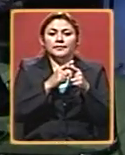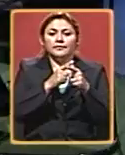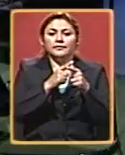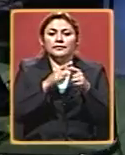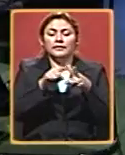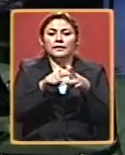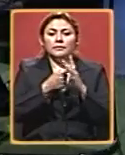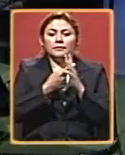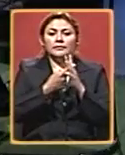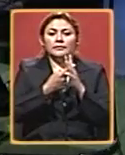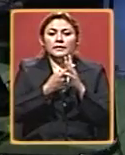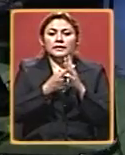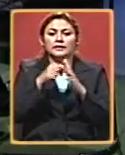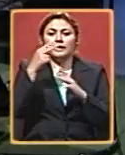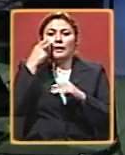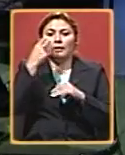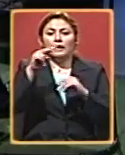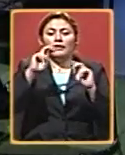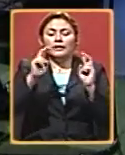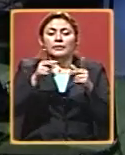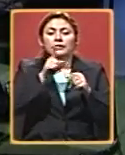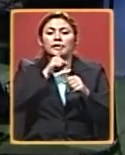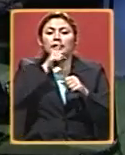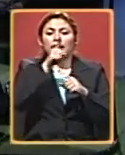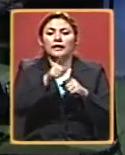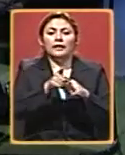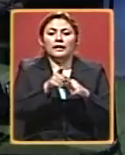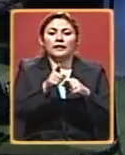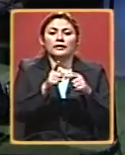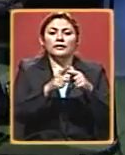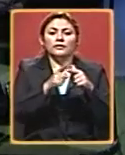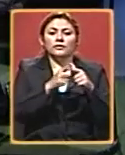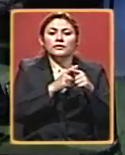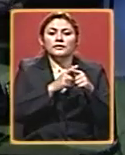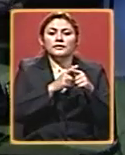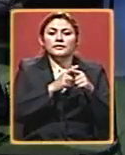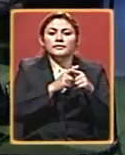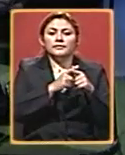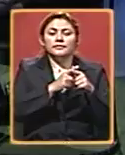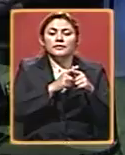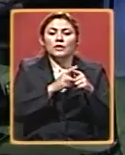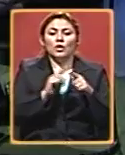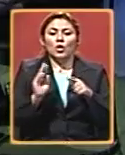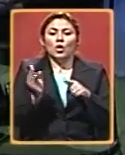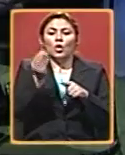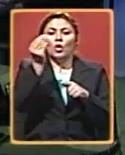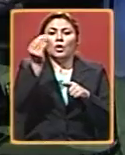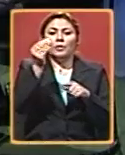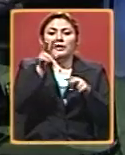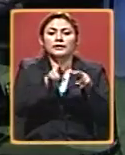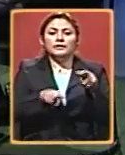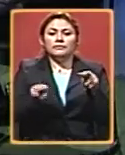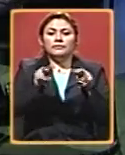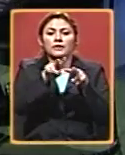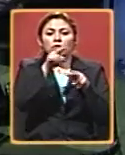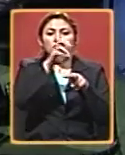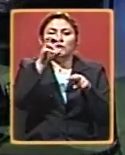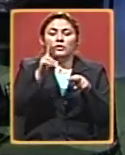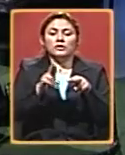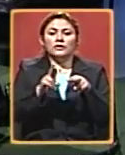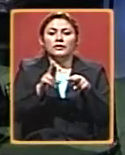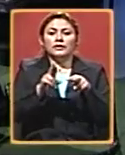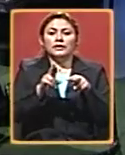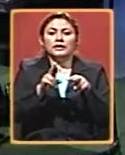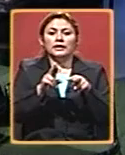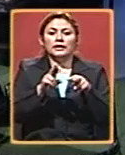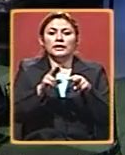empieza a mirar temas de vialidad, de manera que los jóvenes valiosos de Costa Rica se